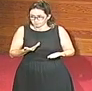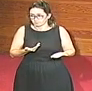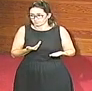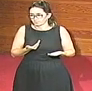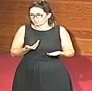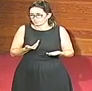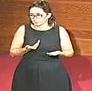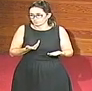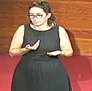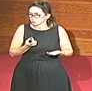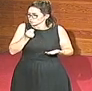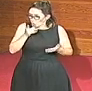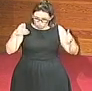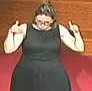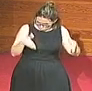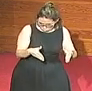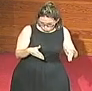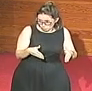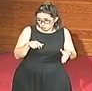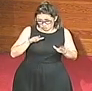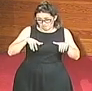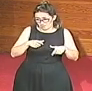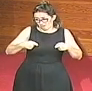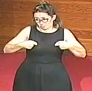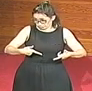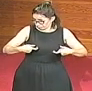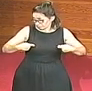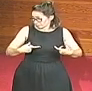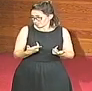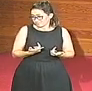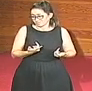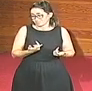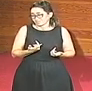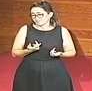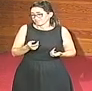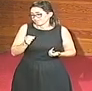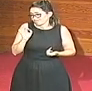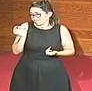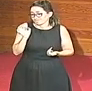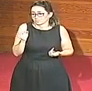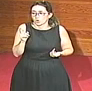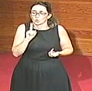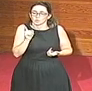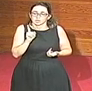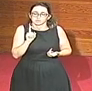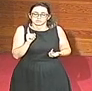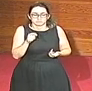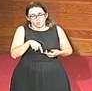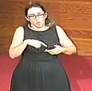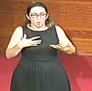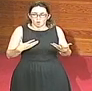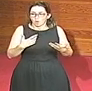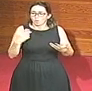Sin hacer otras cosas. Es que eso cuesta mucho dinero. Entonces, de verdad que no es una cuestión de venir a lloriqueando, ¿no? Pero es que es la